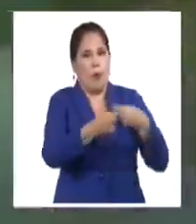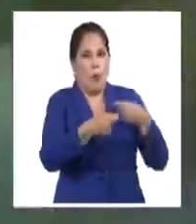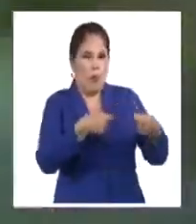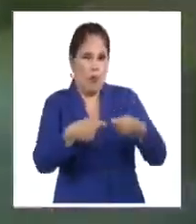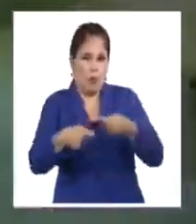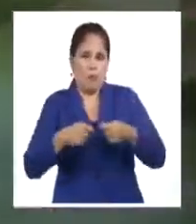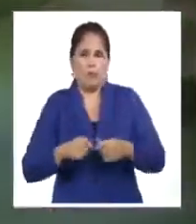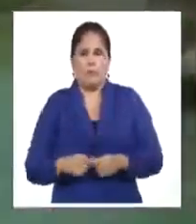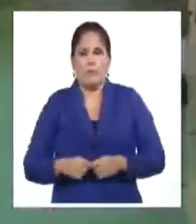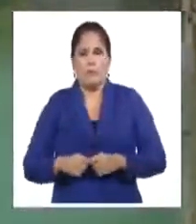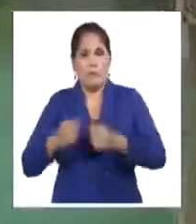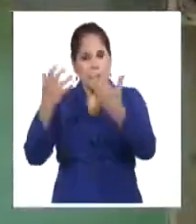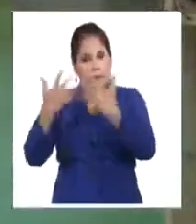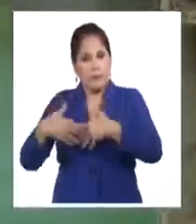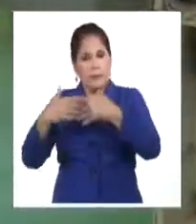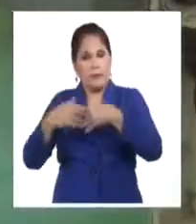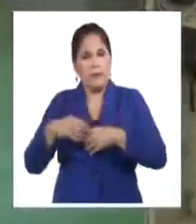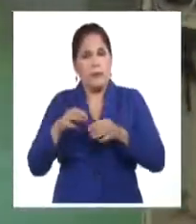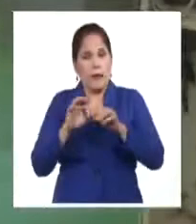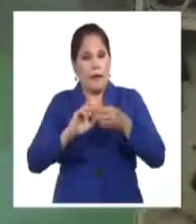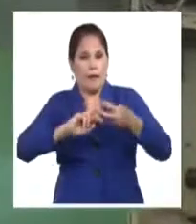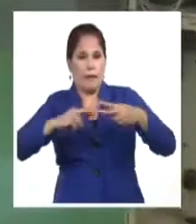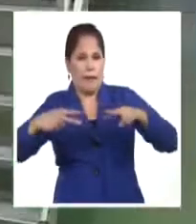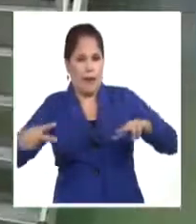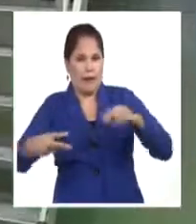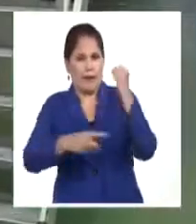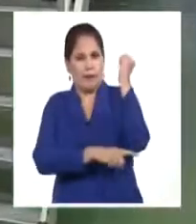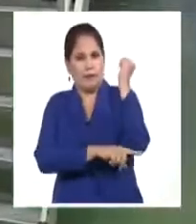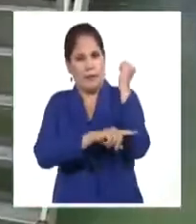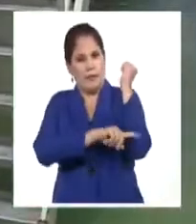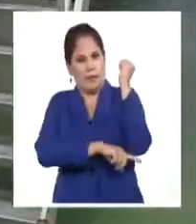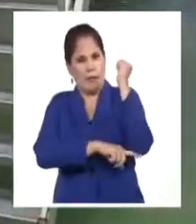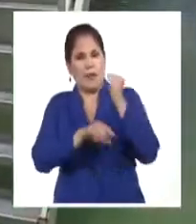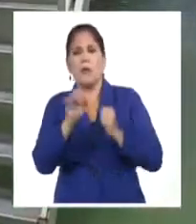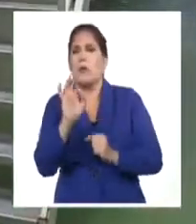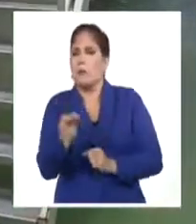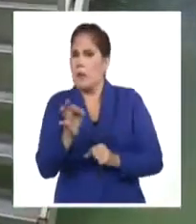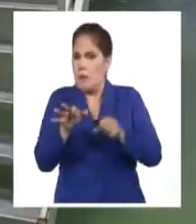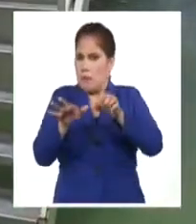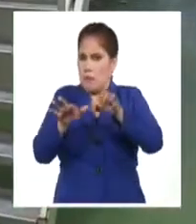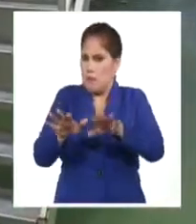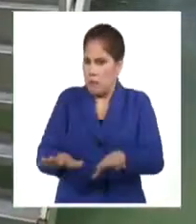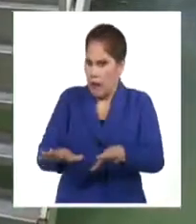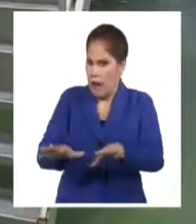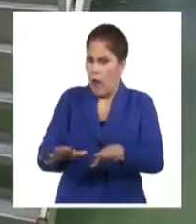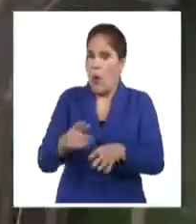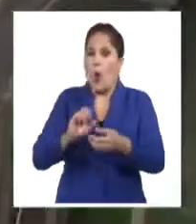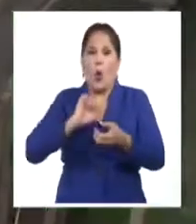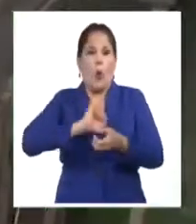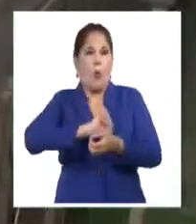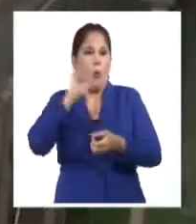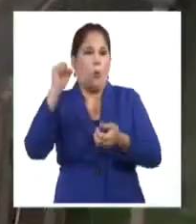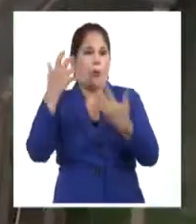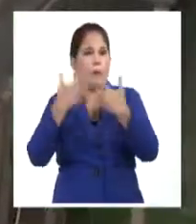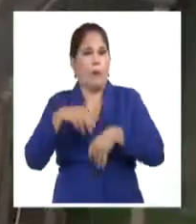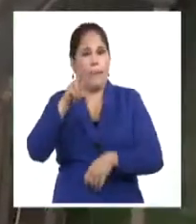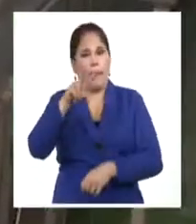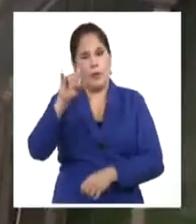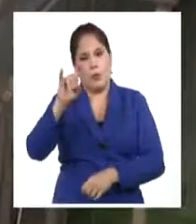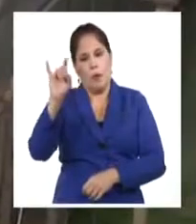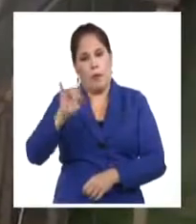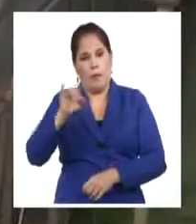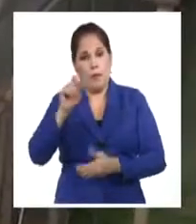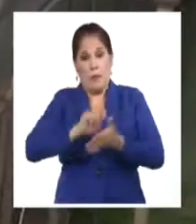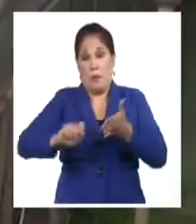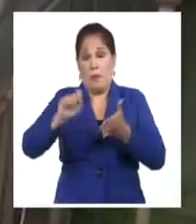minorista. En la fábrica de pastas largas de la comunidad de Senado, actualmente paralizada, que solo logra producir el 29% del